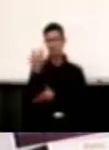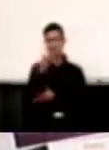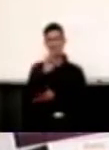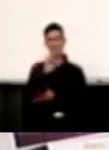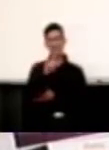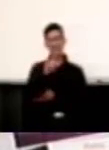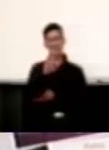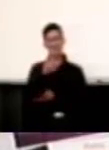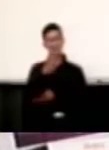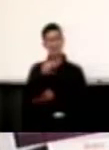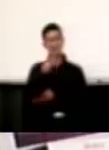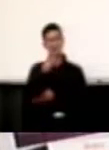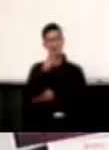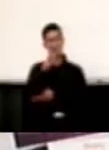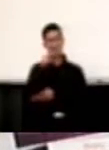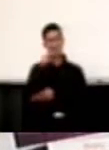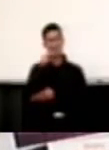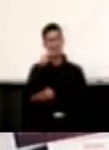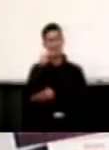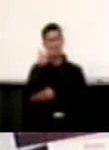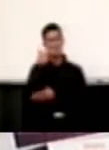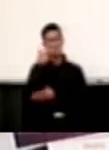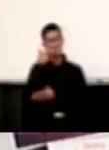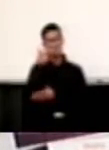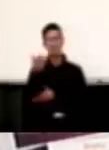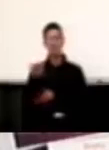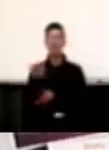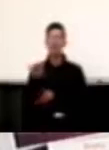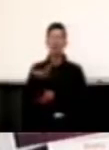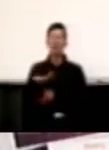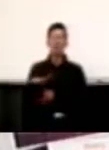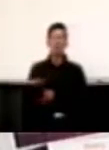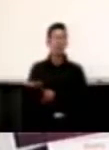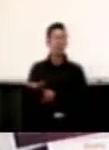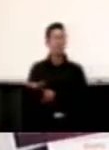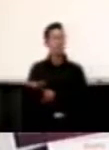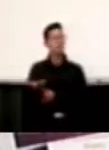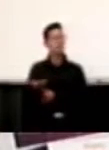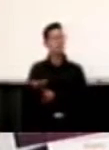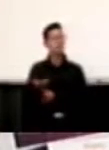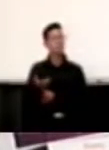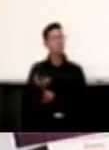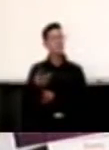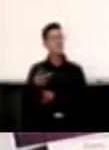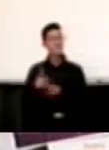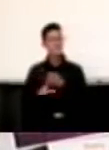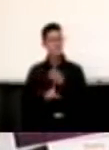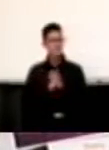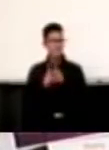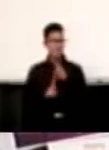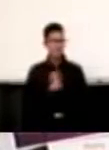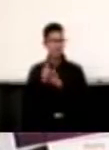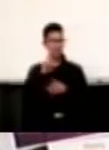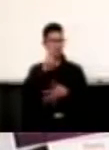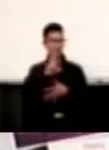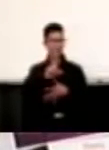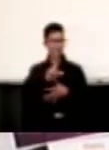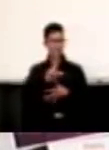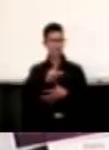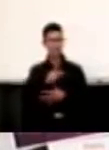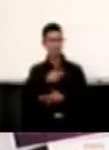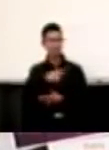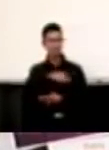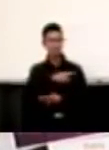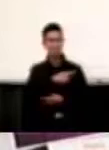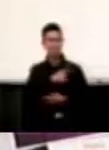Pero el problema de las democracias en América Latina es que no está arraigada la responsabilidad de los ciudadanos.